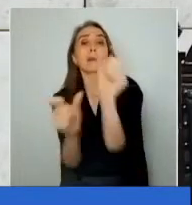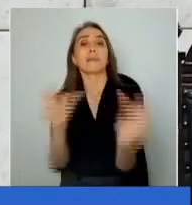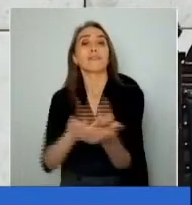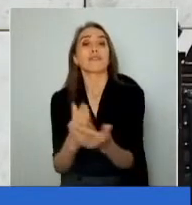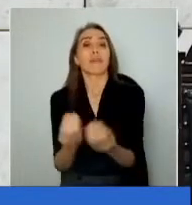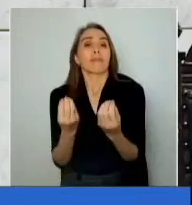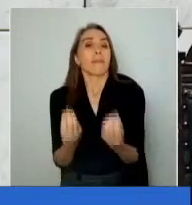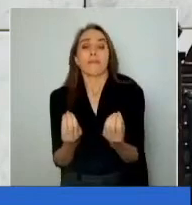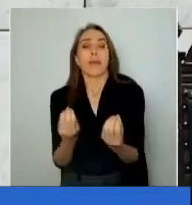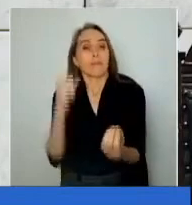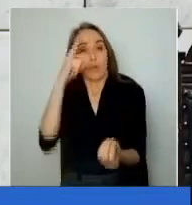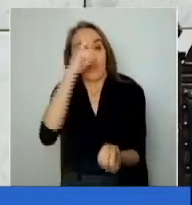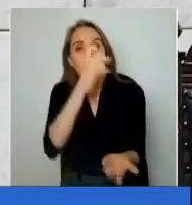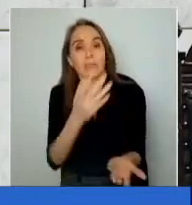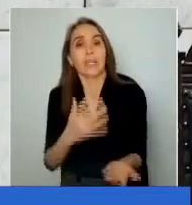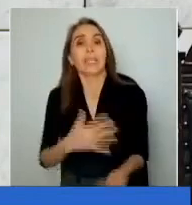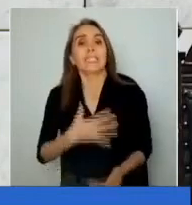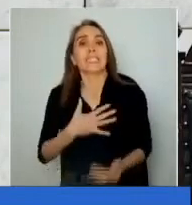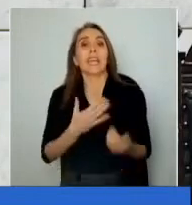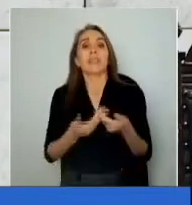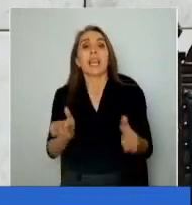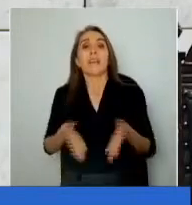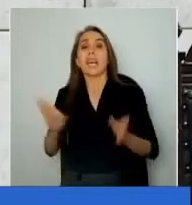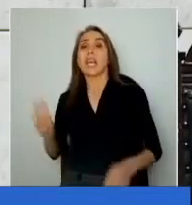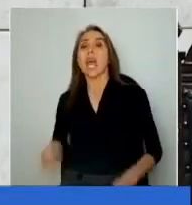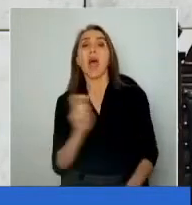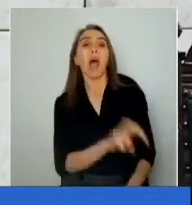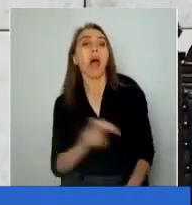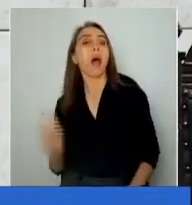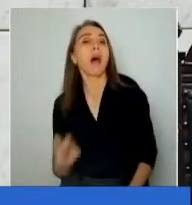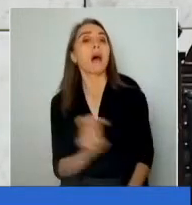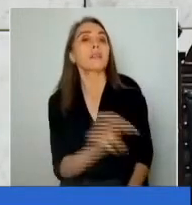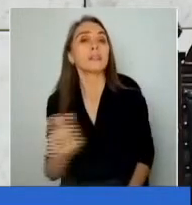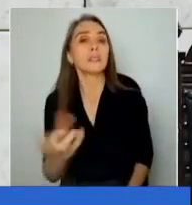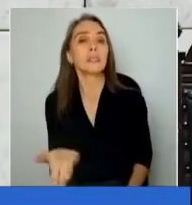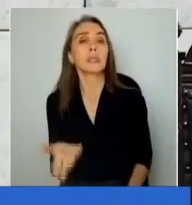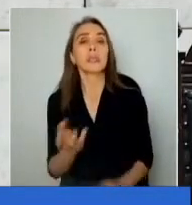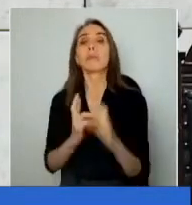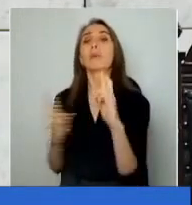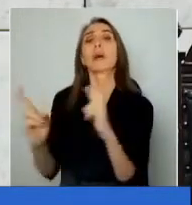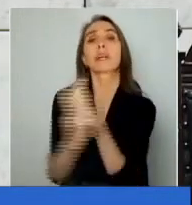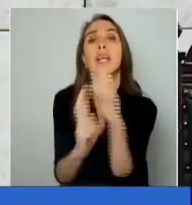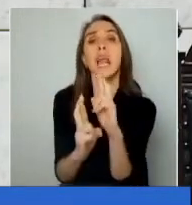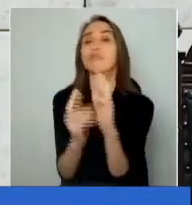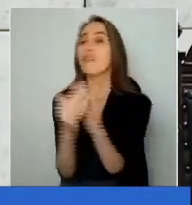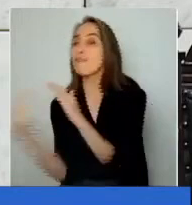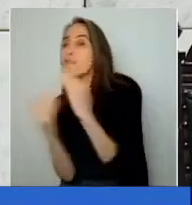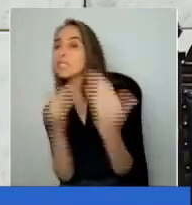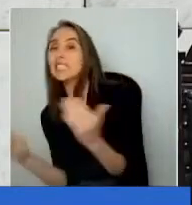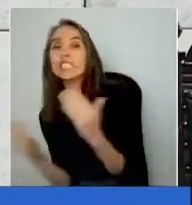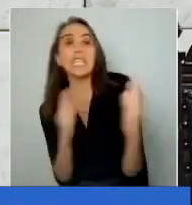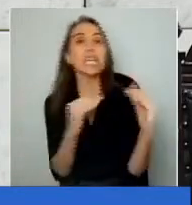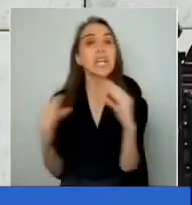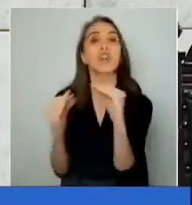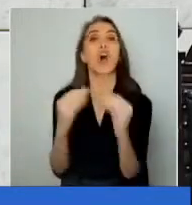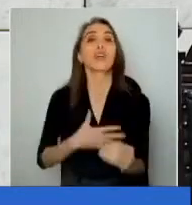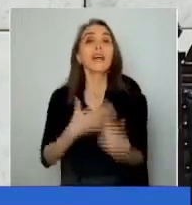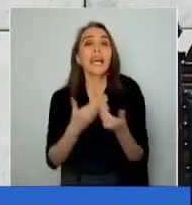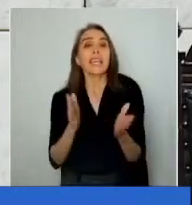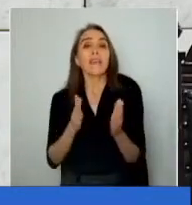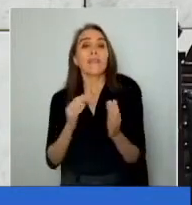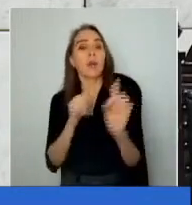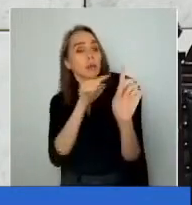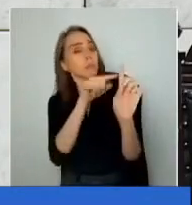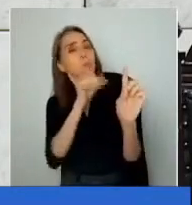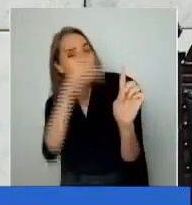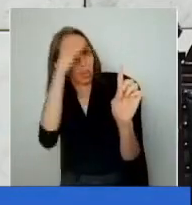sentirse libre de andar por la calle para relacionarse con tus vecinos o sentirse libre para confiar en el otro porque